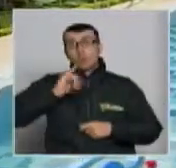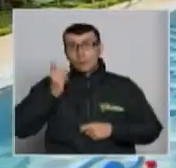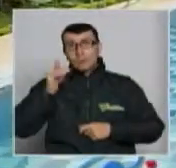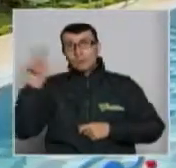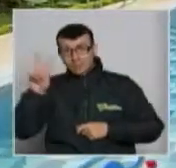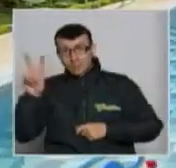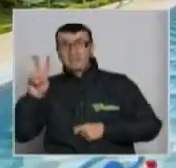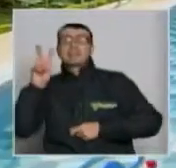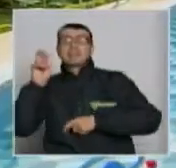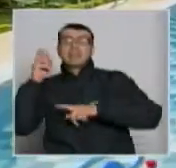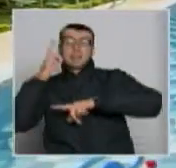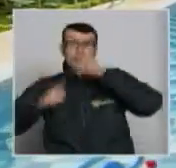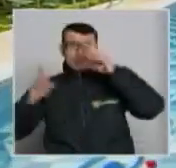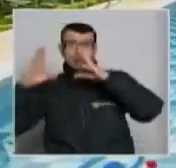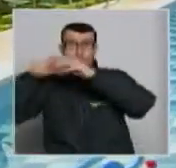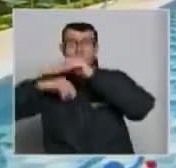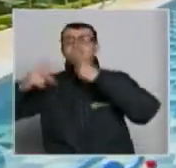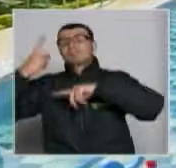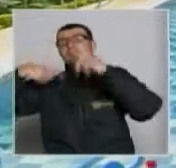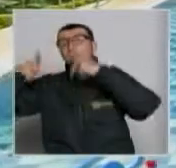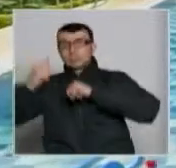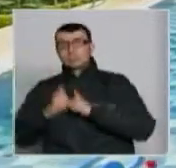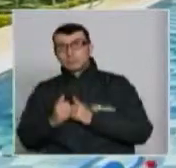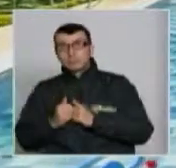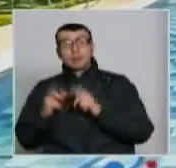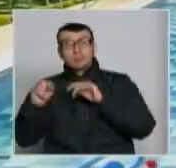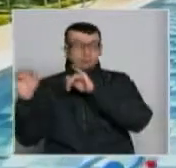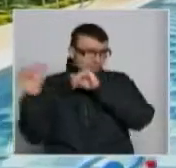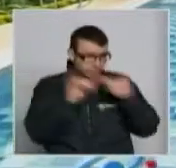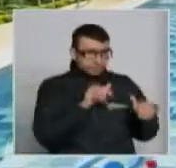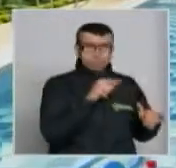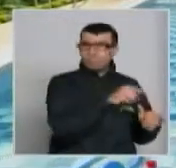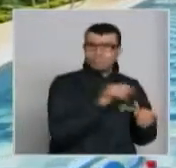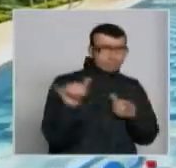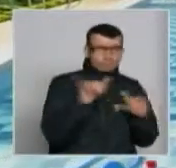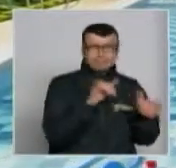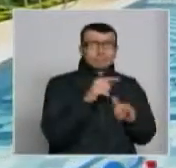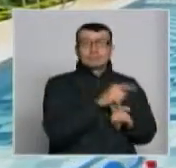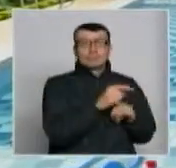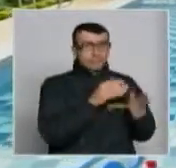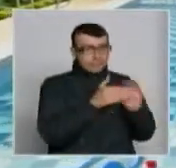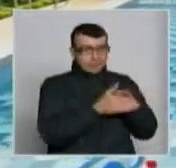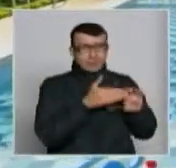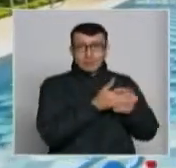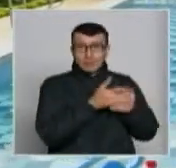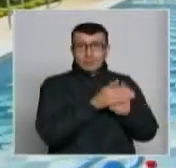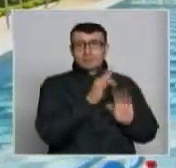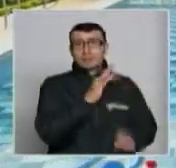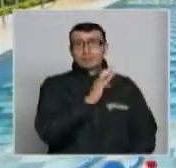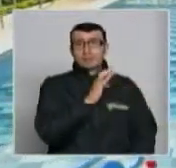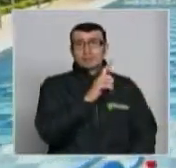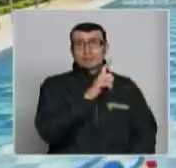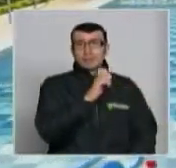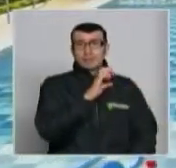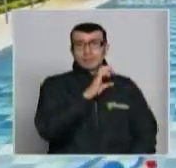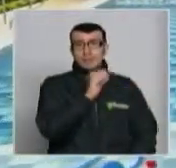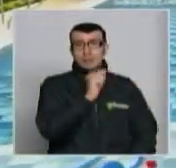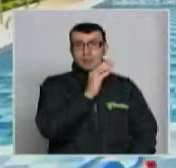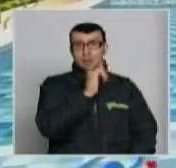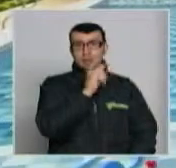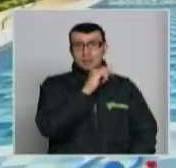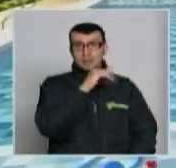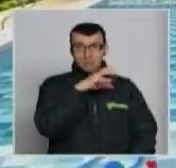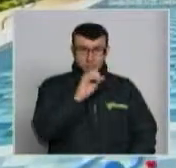es a las 7:30 de la noche. Y también en Telepacífico, a las 11 de la mañana, los